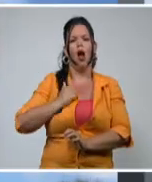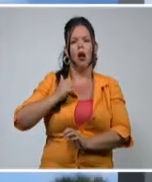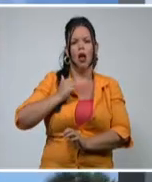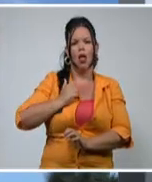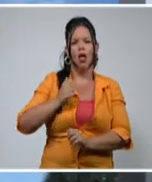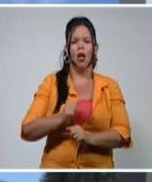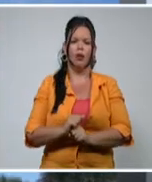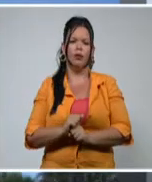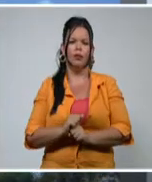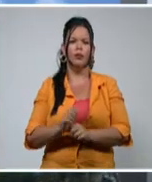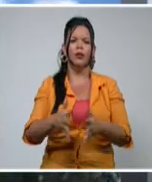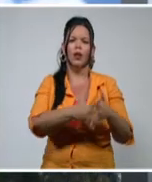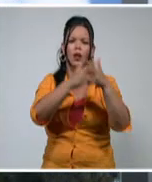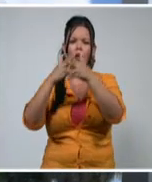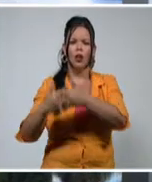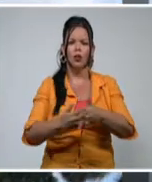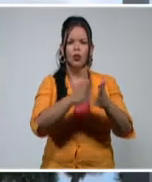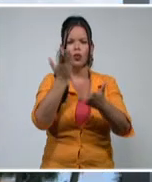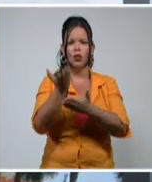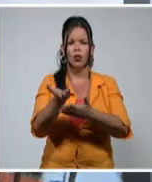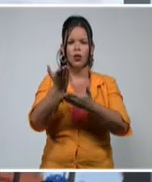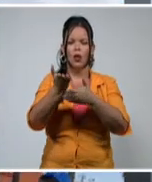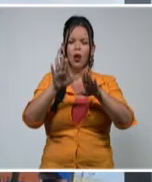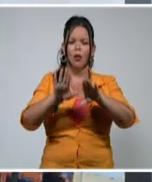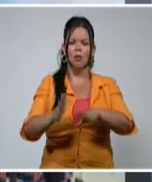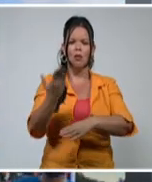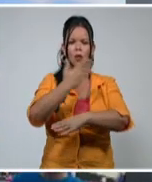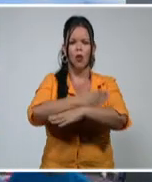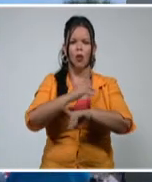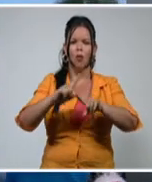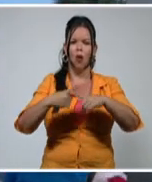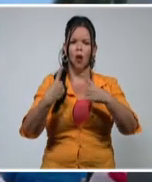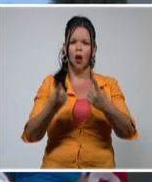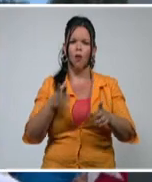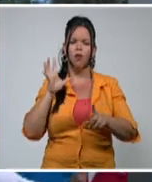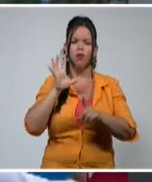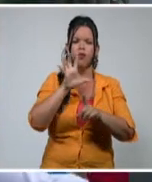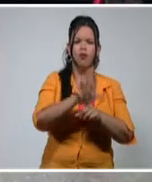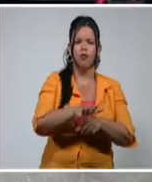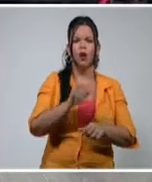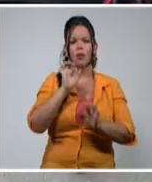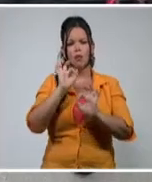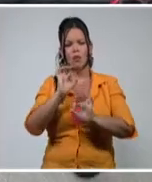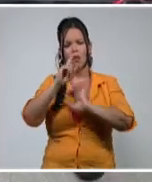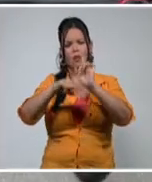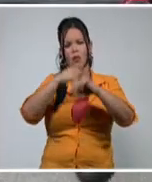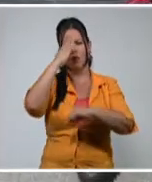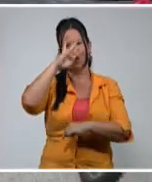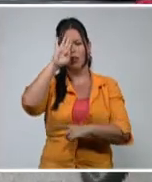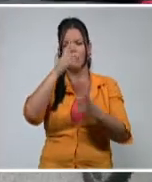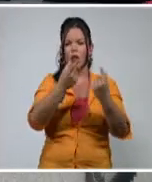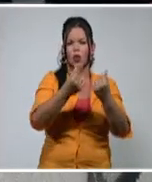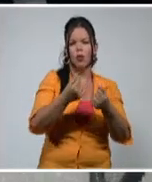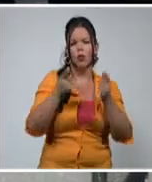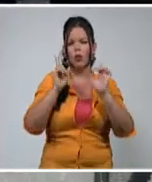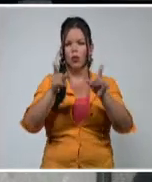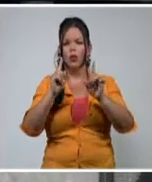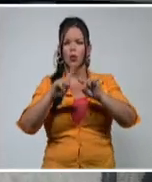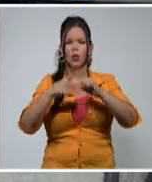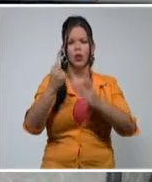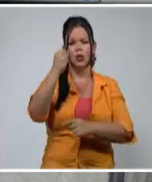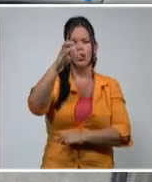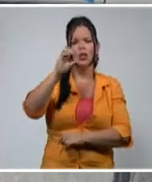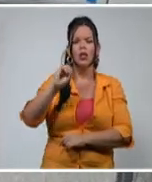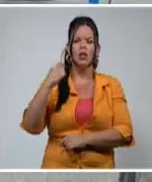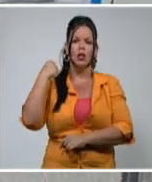de la hostilidad política y la persecución financiera y comercial desde la Casa Blanca, que durante 6 décadas ha